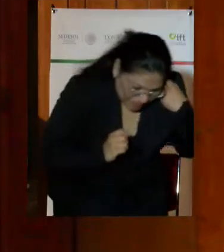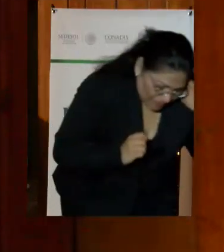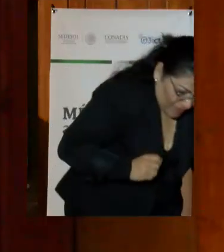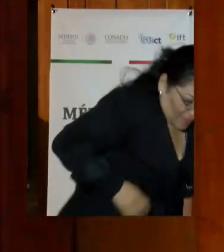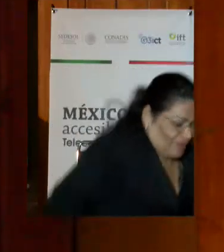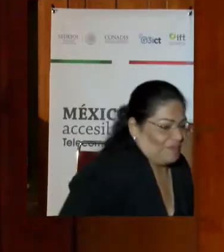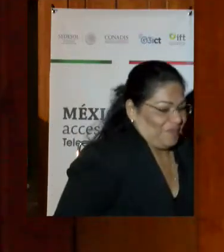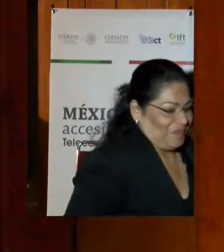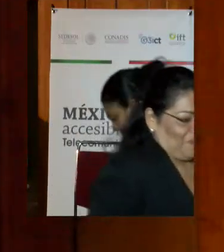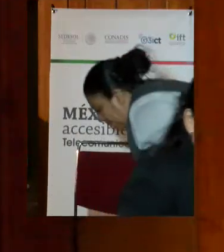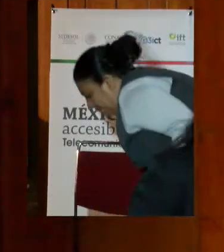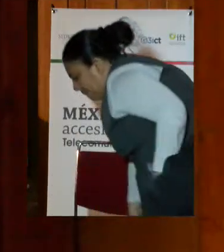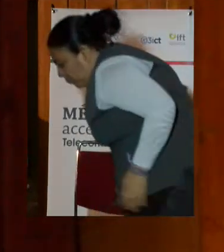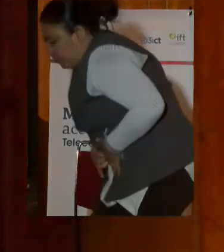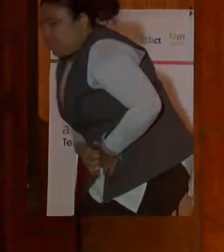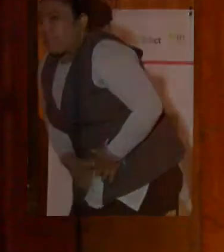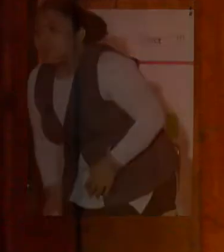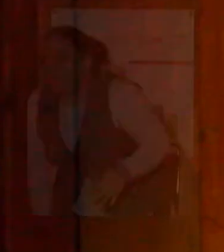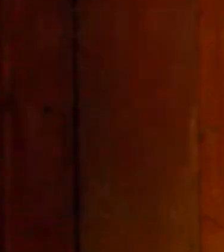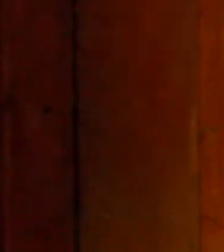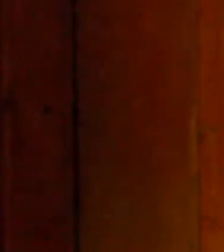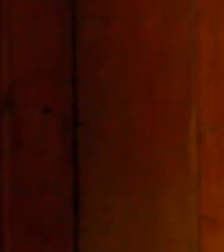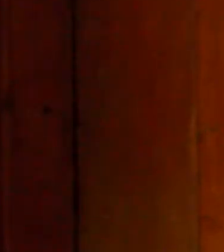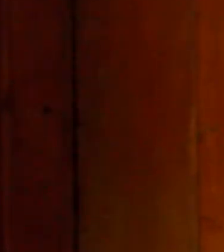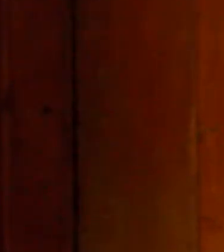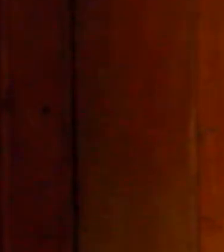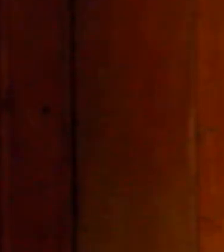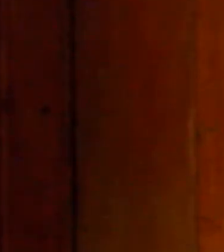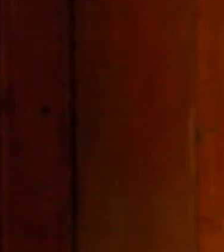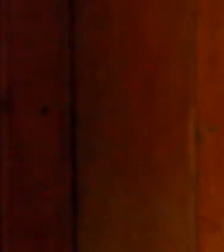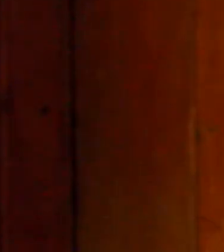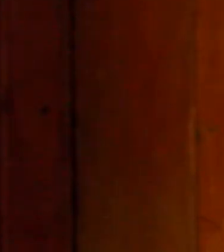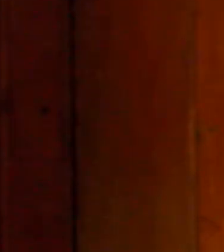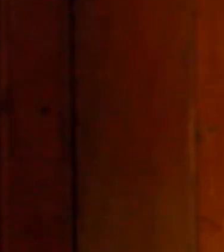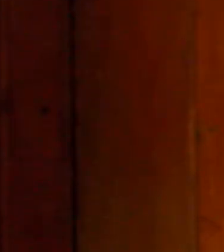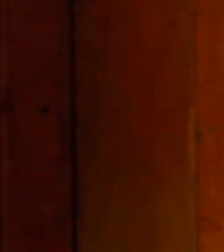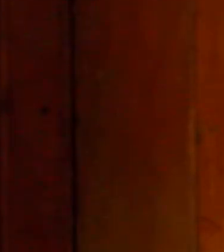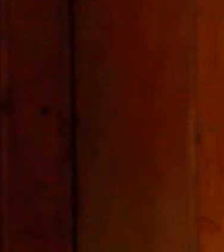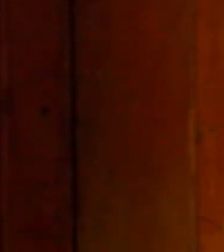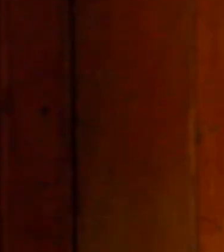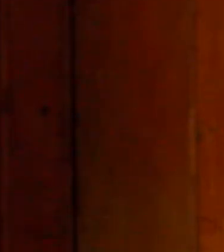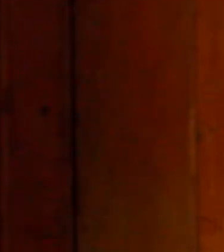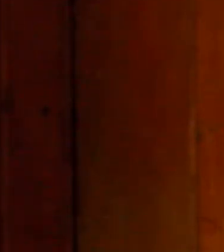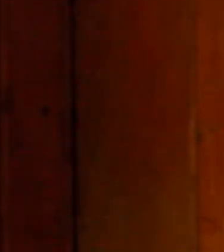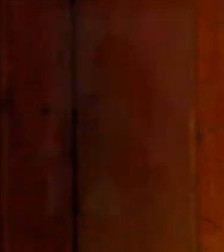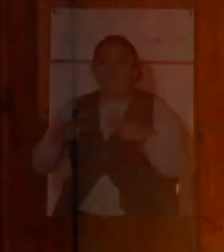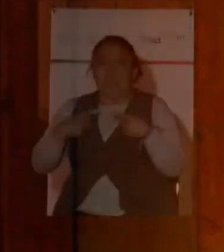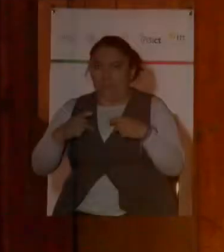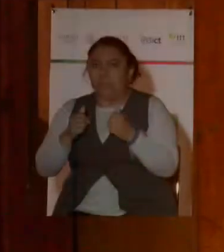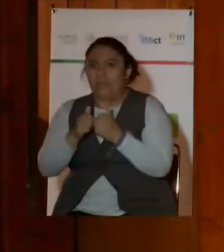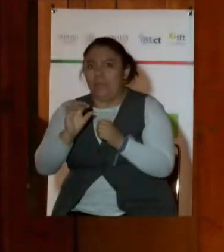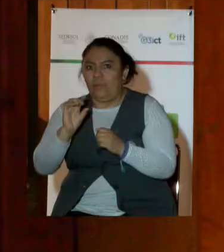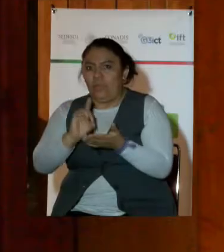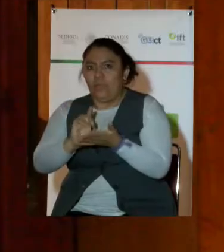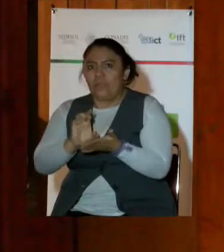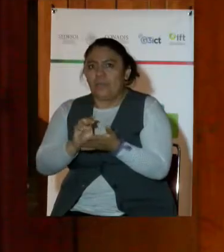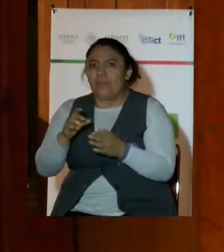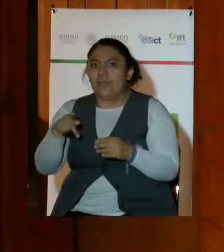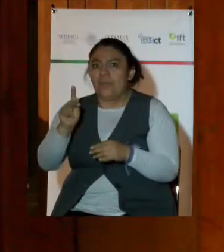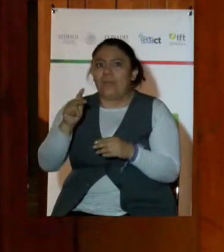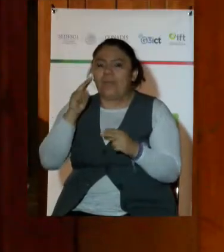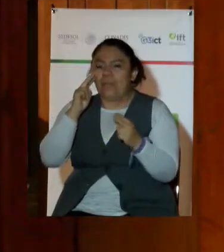conocimiento técnico de lo que abordan estos temas como estos lineamientos. Si tú hablas de estándares, hablas de W3E,